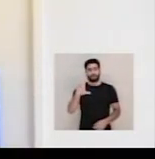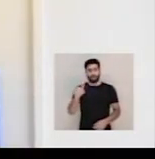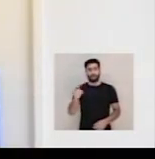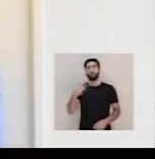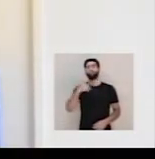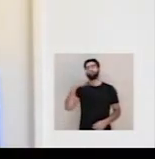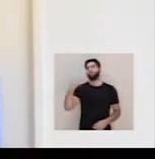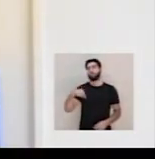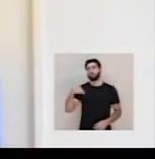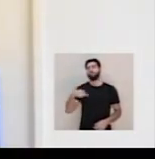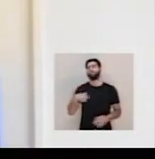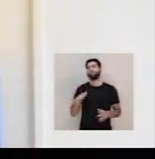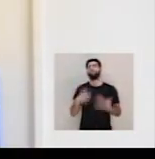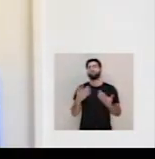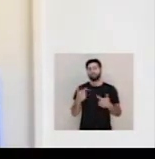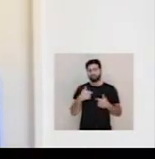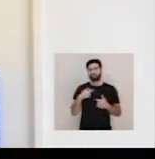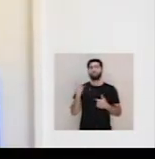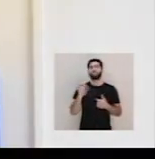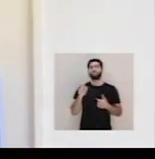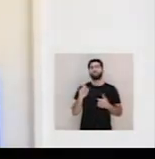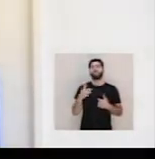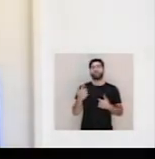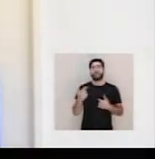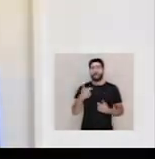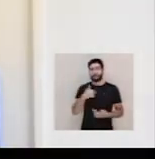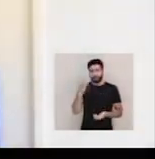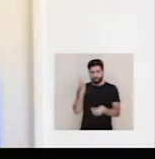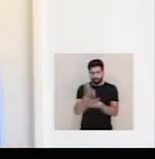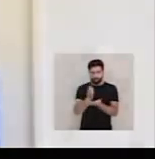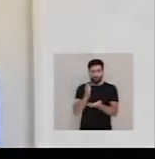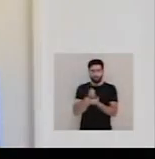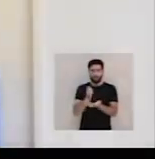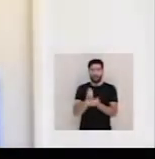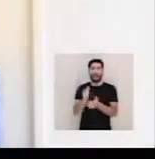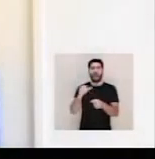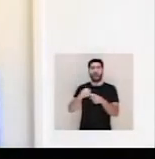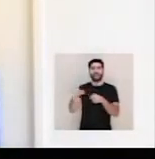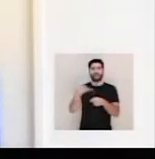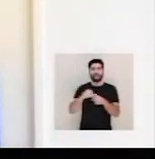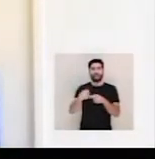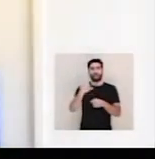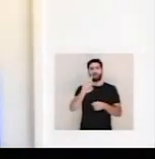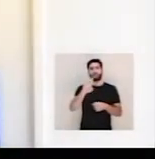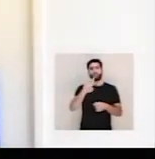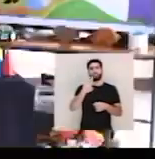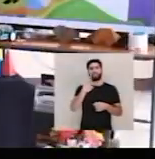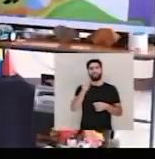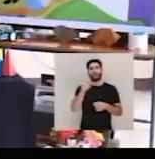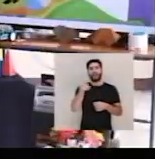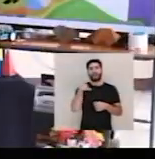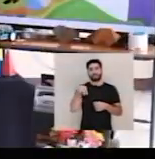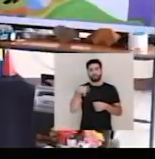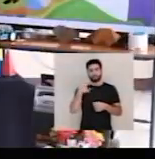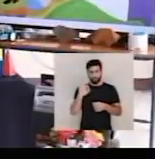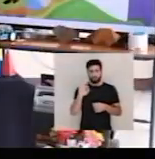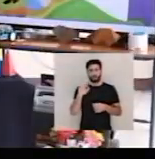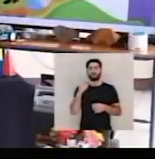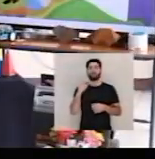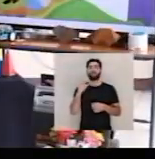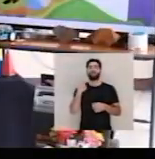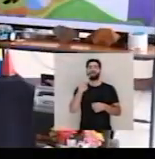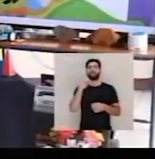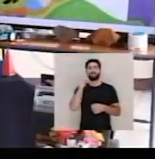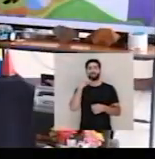Marroquín. Vengo de la escuela número 695, Aldea El Durazno, Villa Canales.